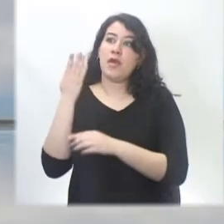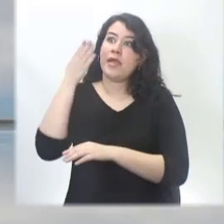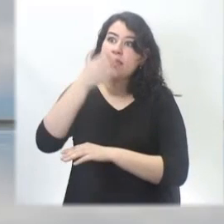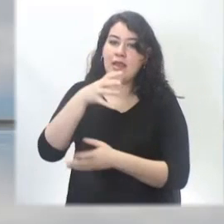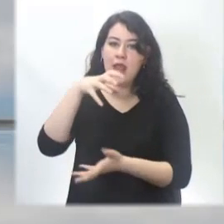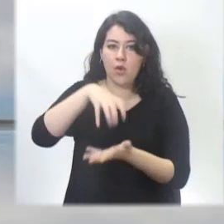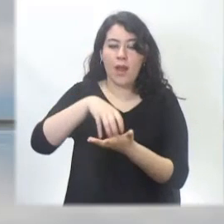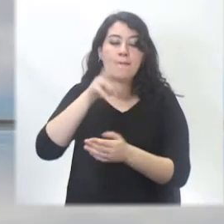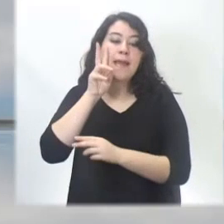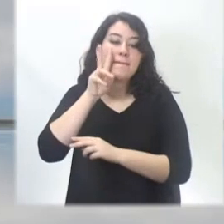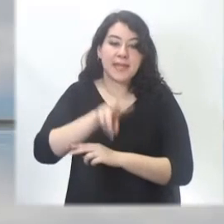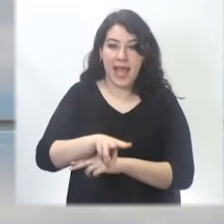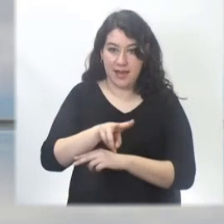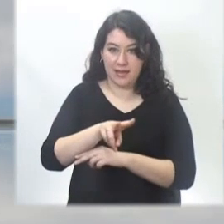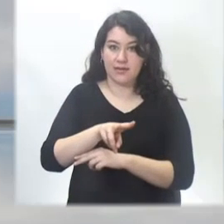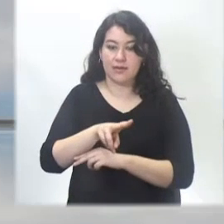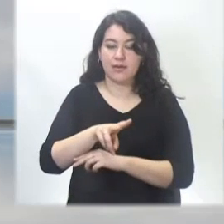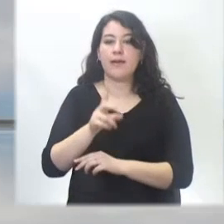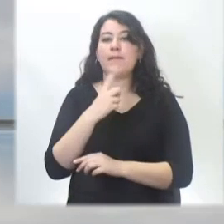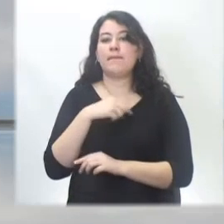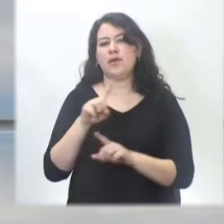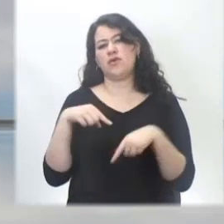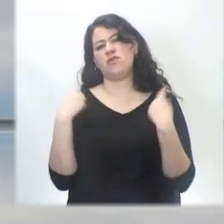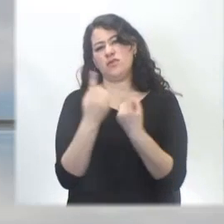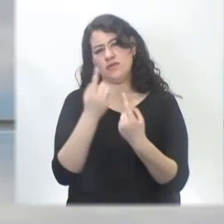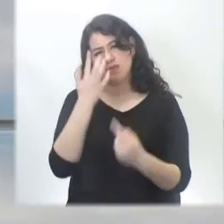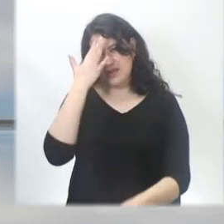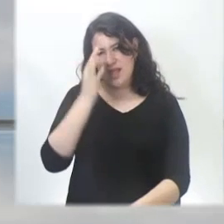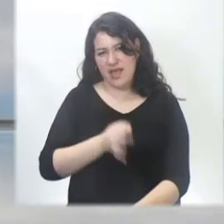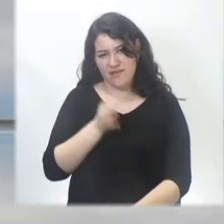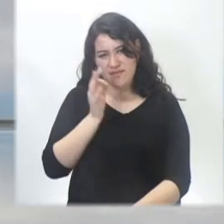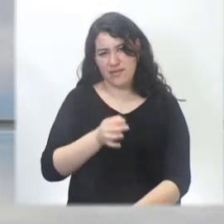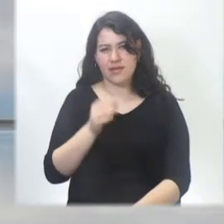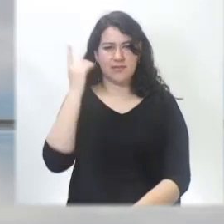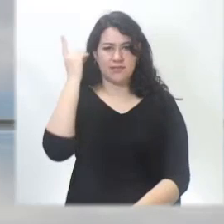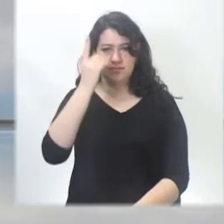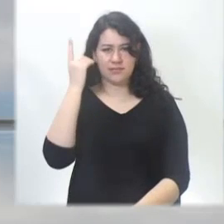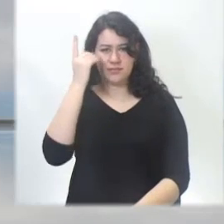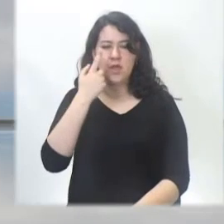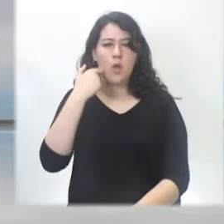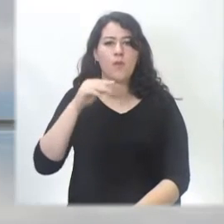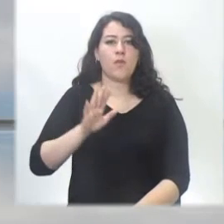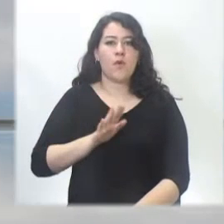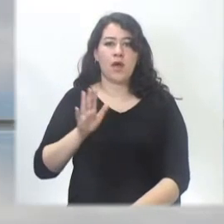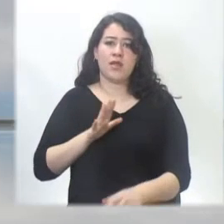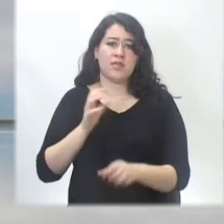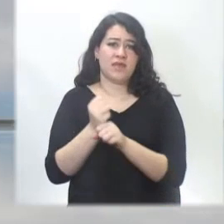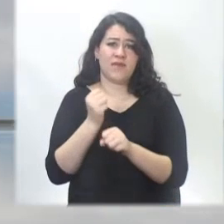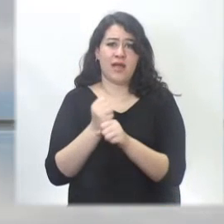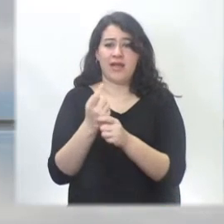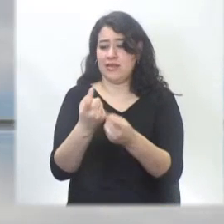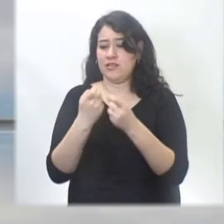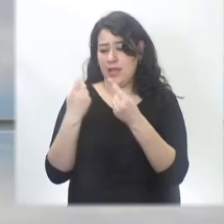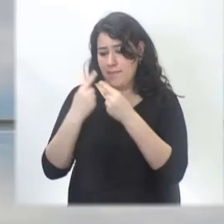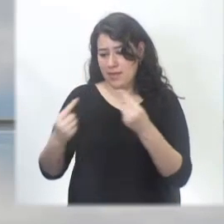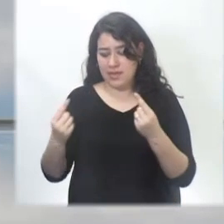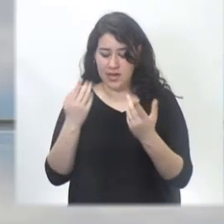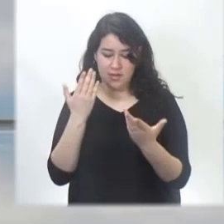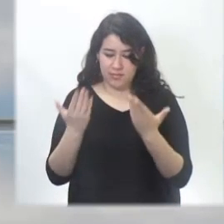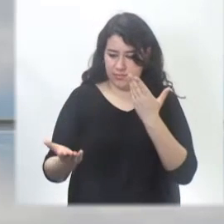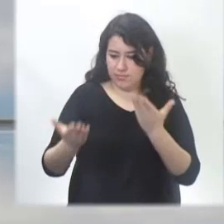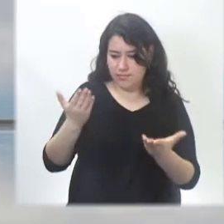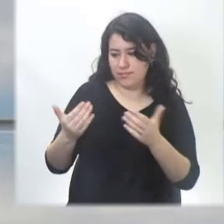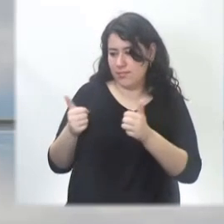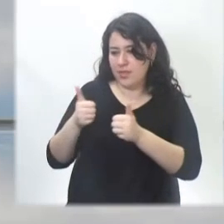el contrato. Pero todos sabemos que un legislador, una legisladora, para trabajar necesita el material, necesita verlo con sus